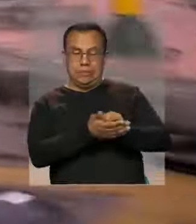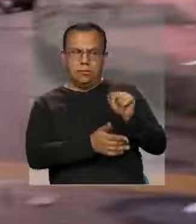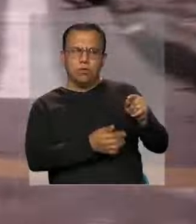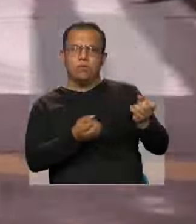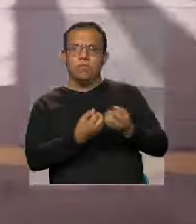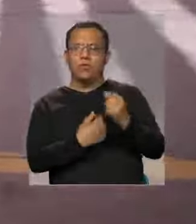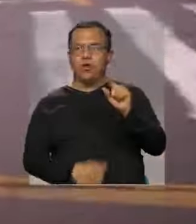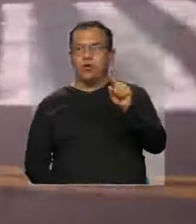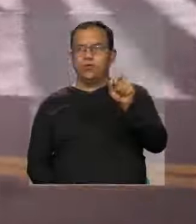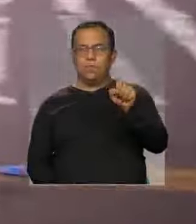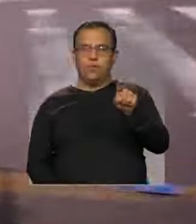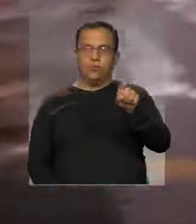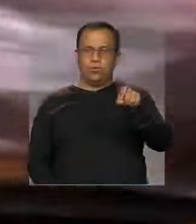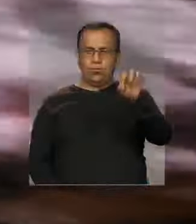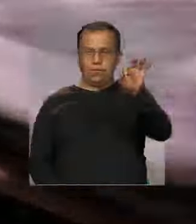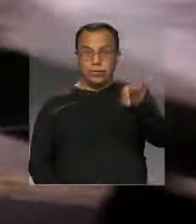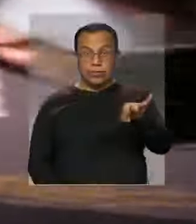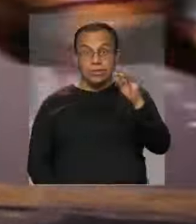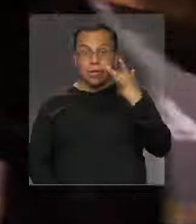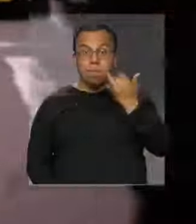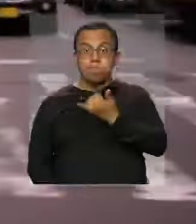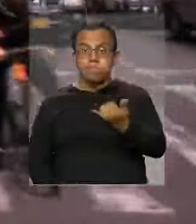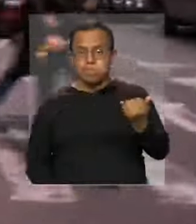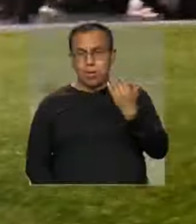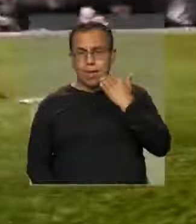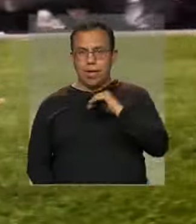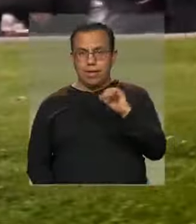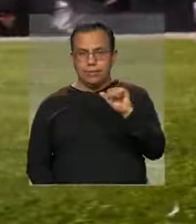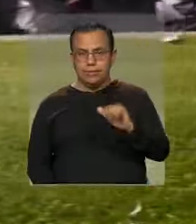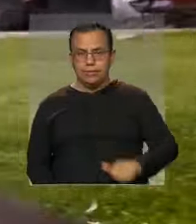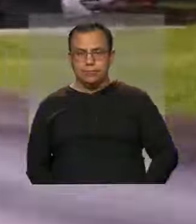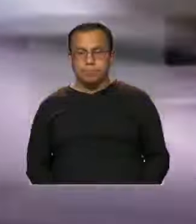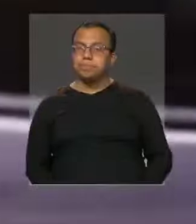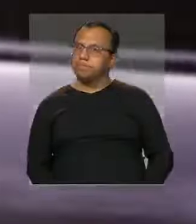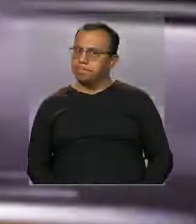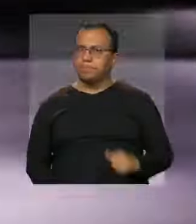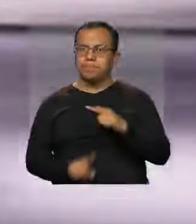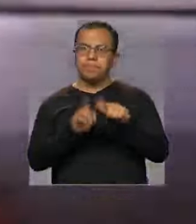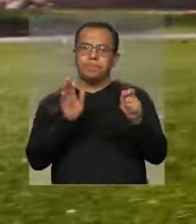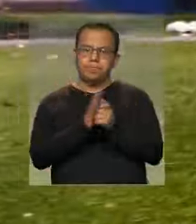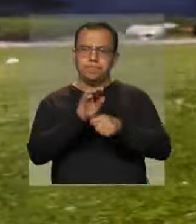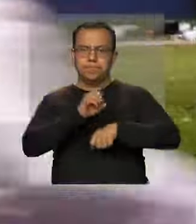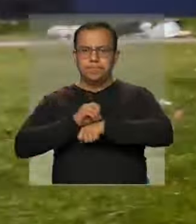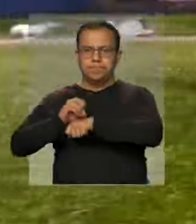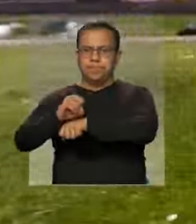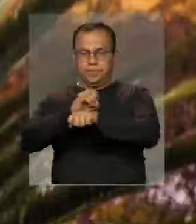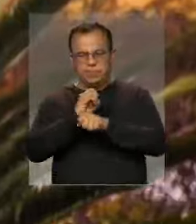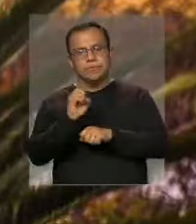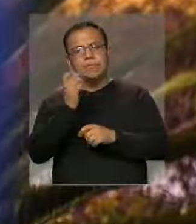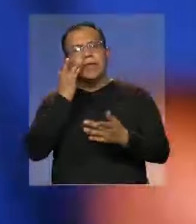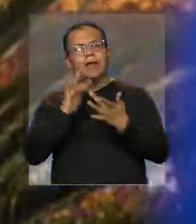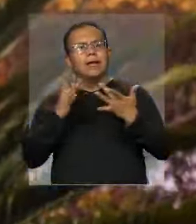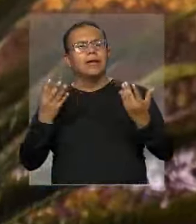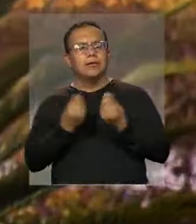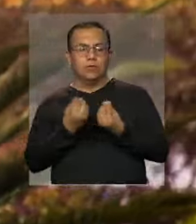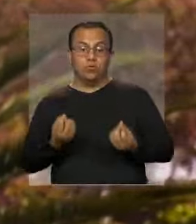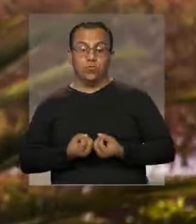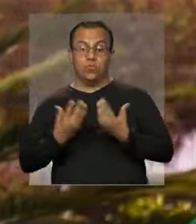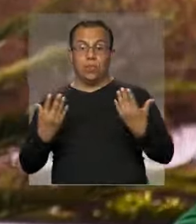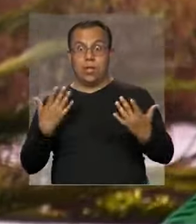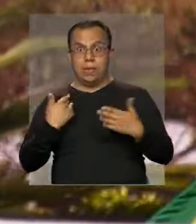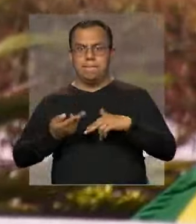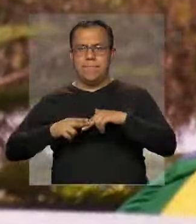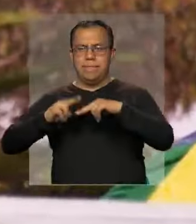el 11,1% de esa población eran mujeres. Sin embargo, organizaciones sociales afirman que este número se